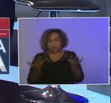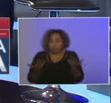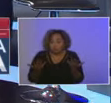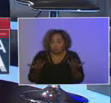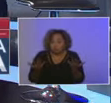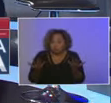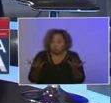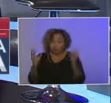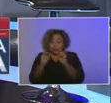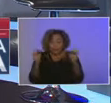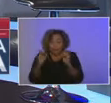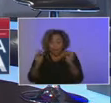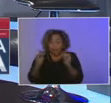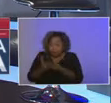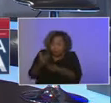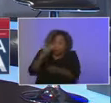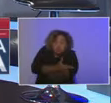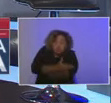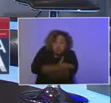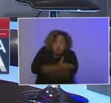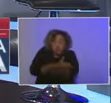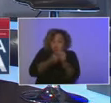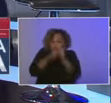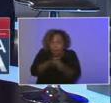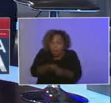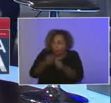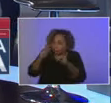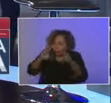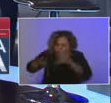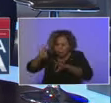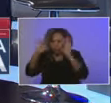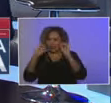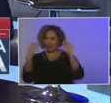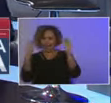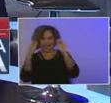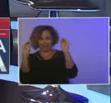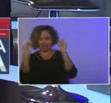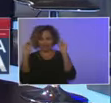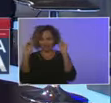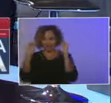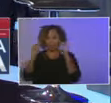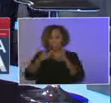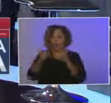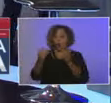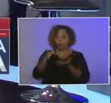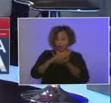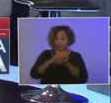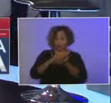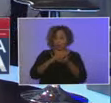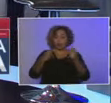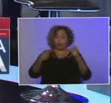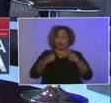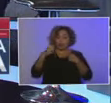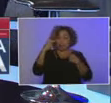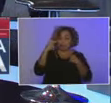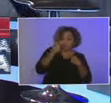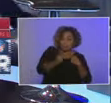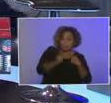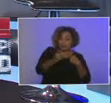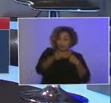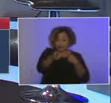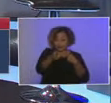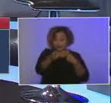básicamente adelanto alguno conforme a la investigación que se ha hecho. Vamos a ver un poco más. Volvamos al tema. Este era el cuadro